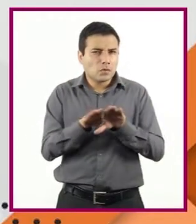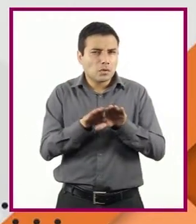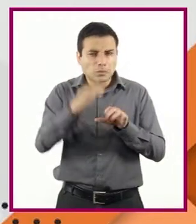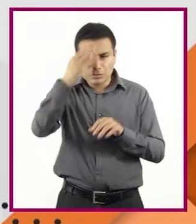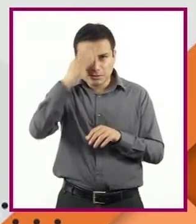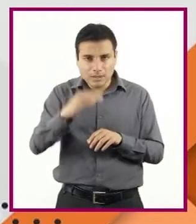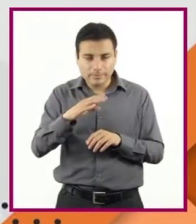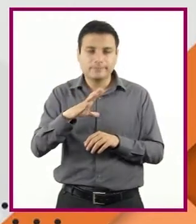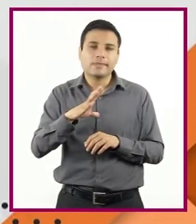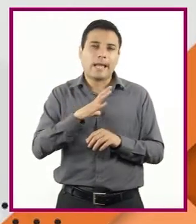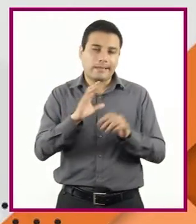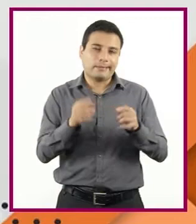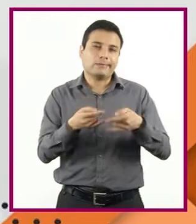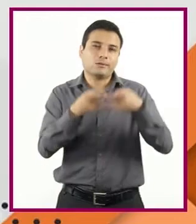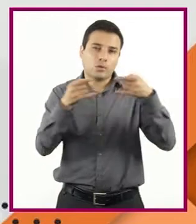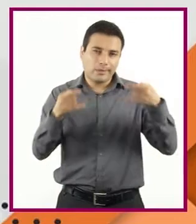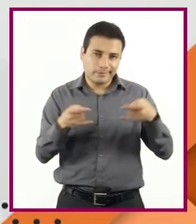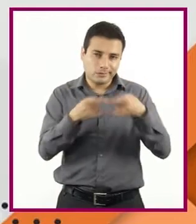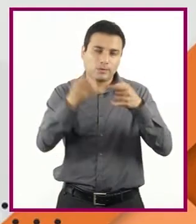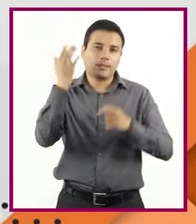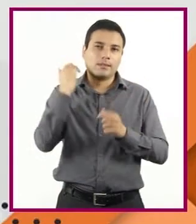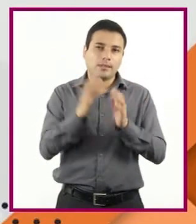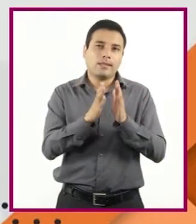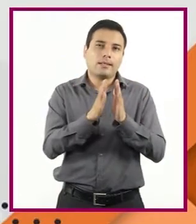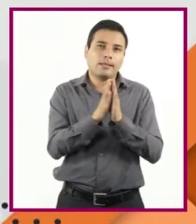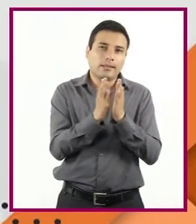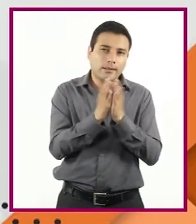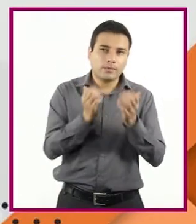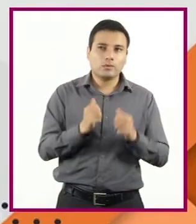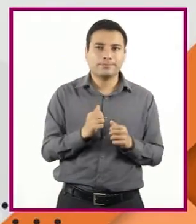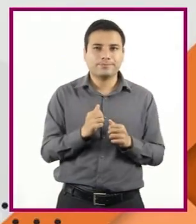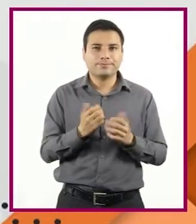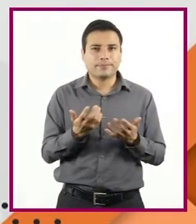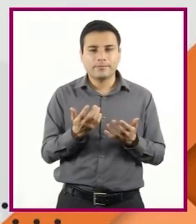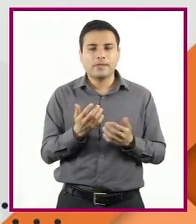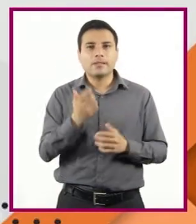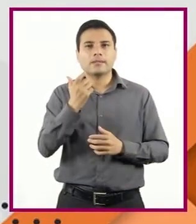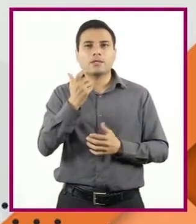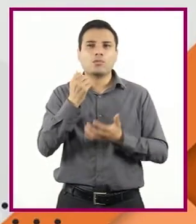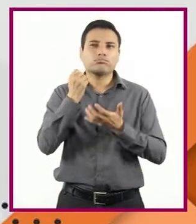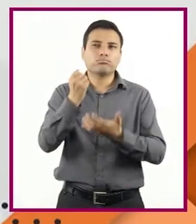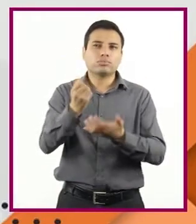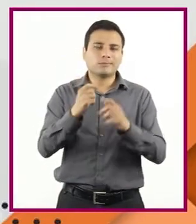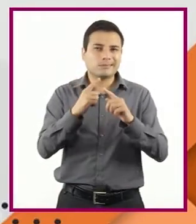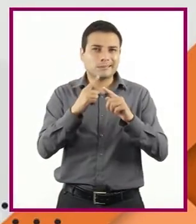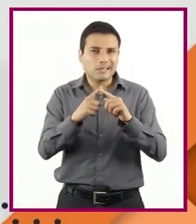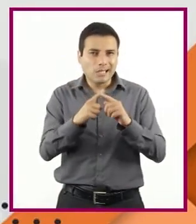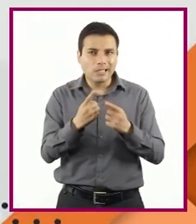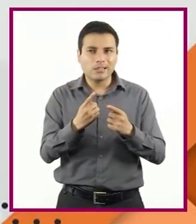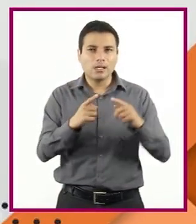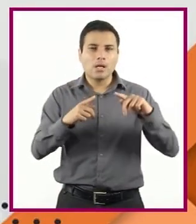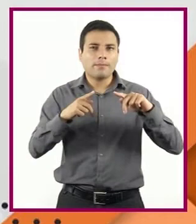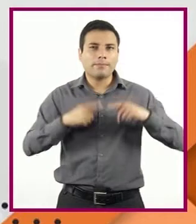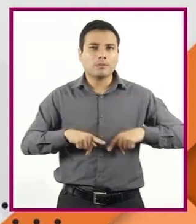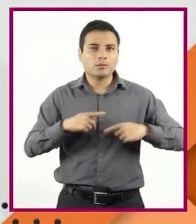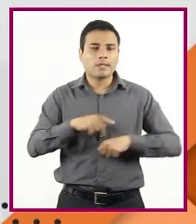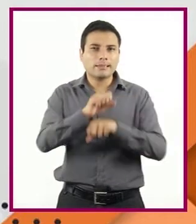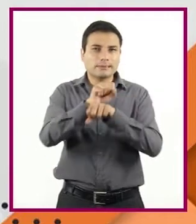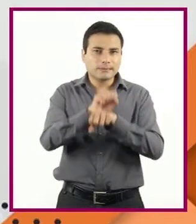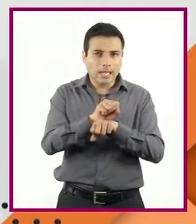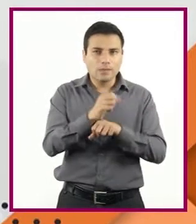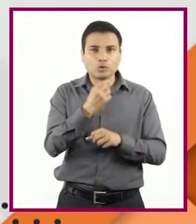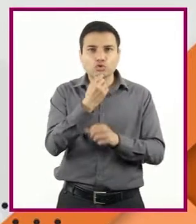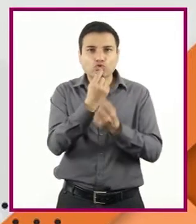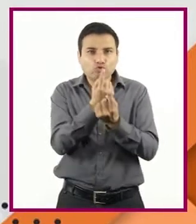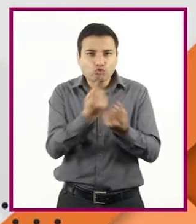los relatos de las fuentes, los patrocinios de las fiestas, el ofrecimiento de cautivos o prisioneros de guerra, esclavos y niños como